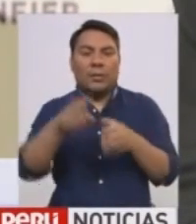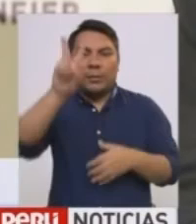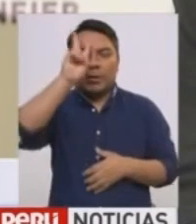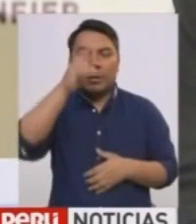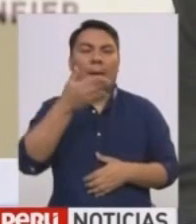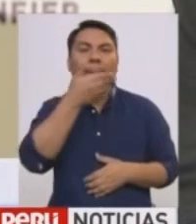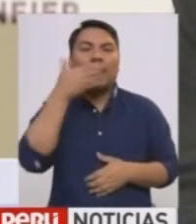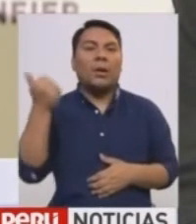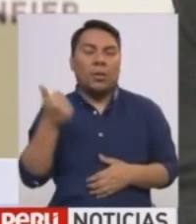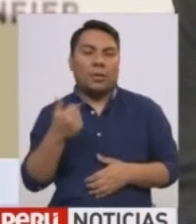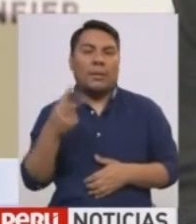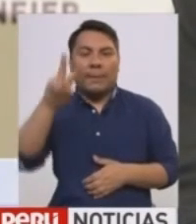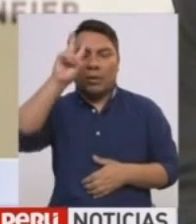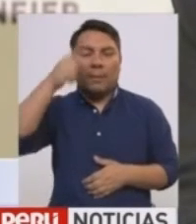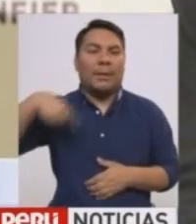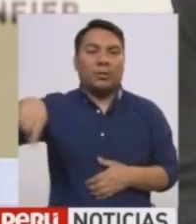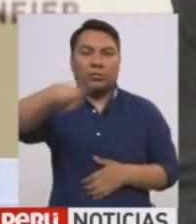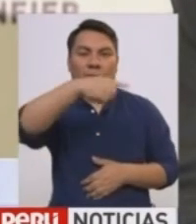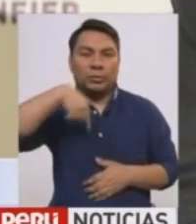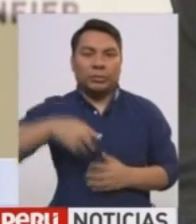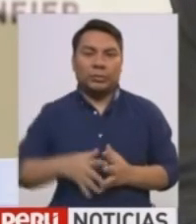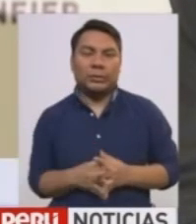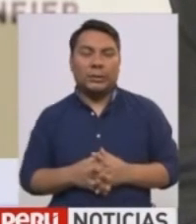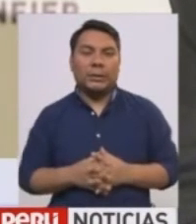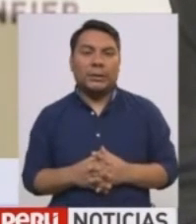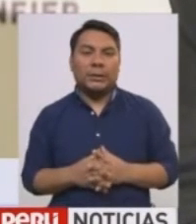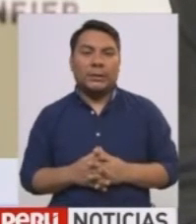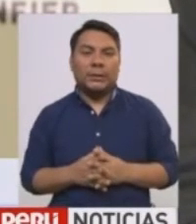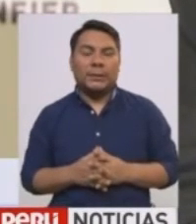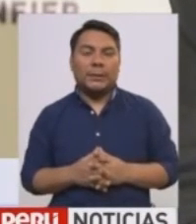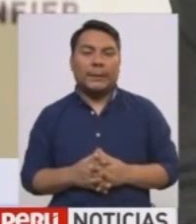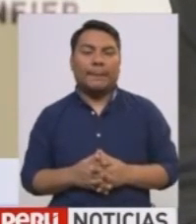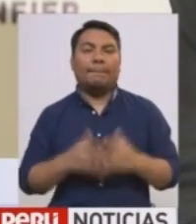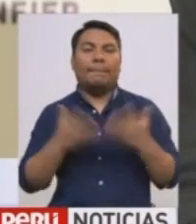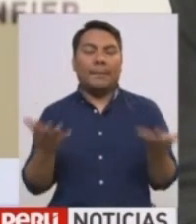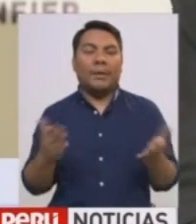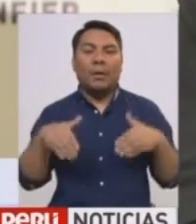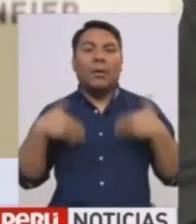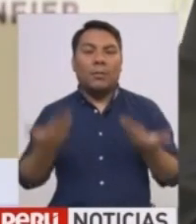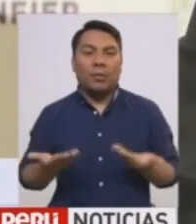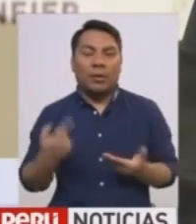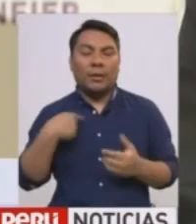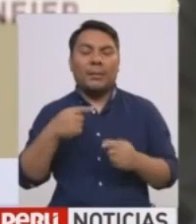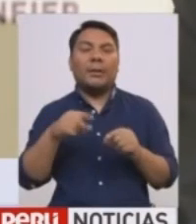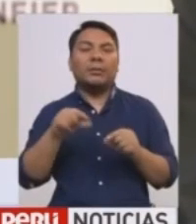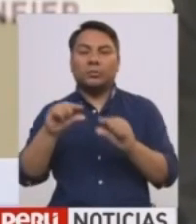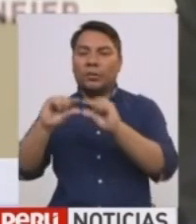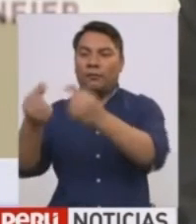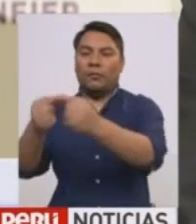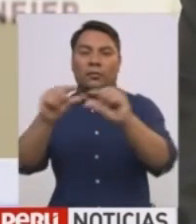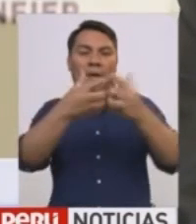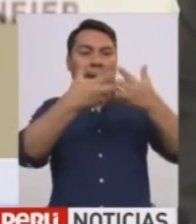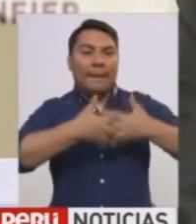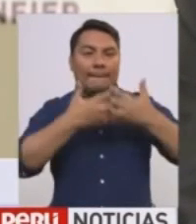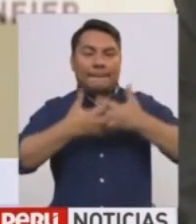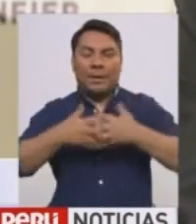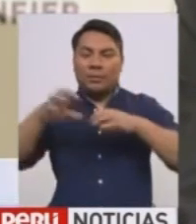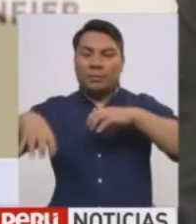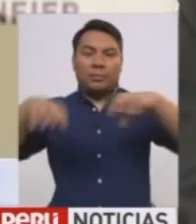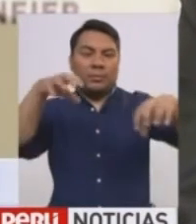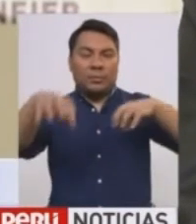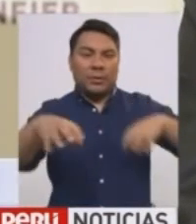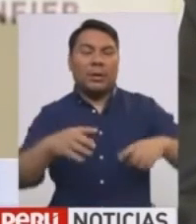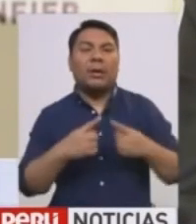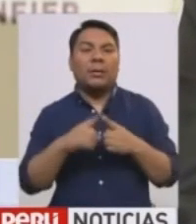mejor país para todos. El hecho de que podamos estar en el mundo de la empresa no nos resta